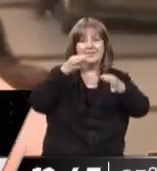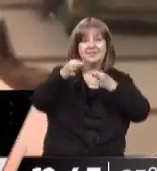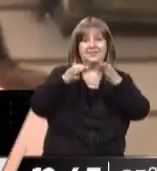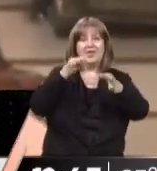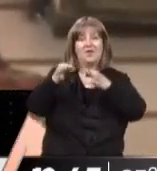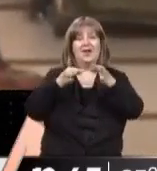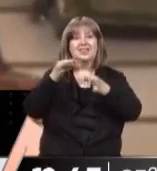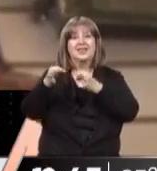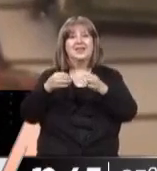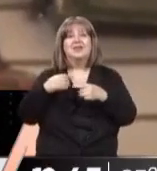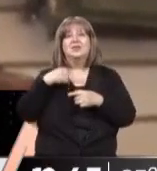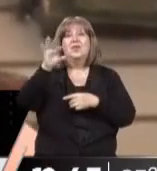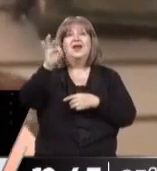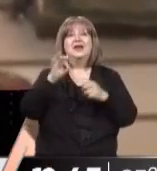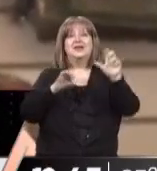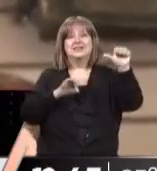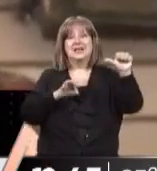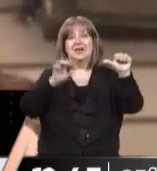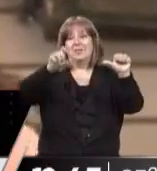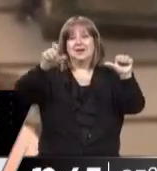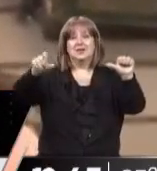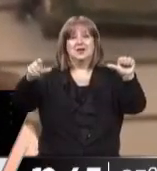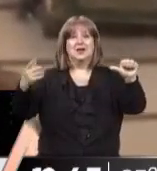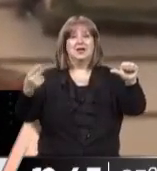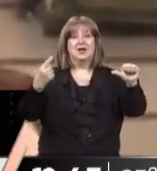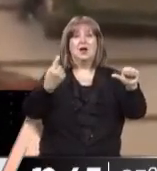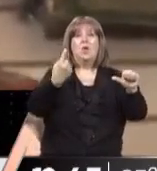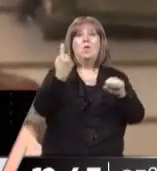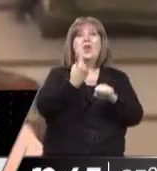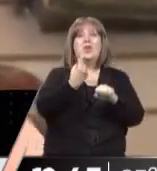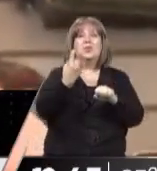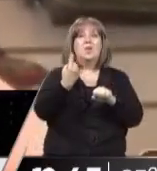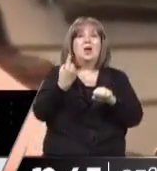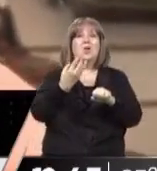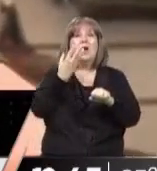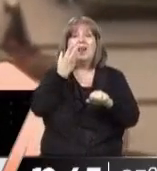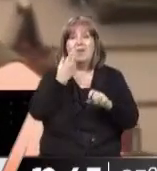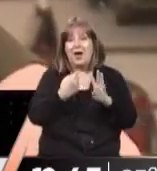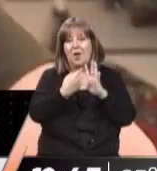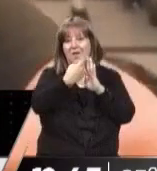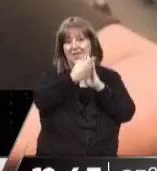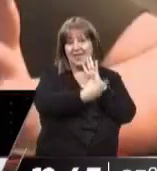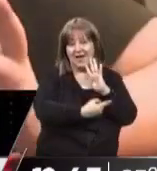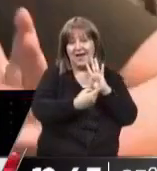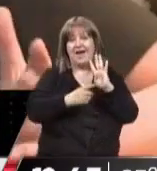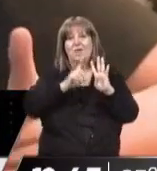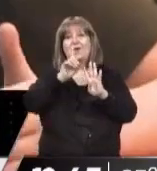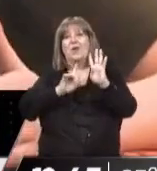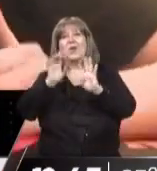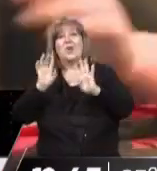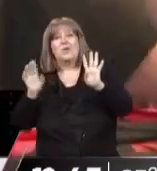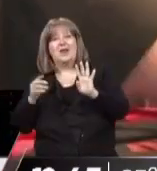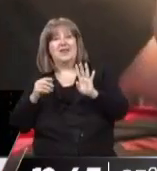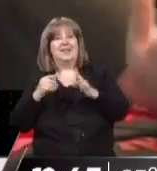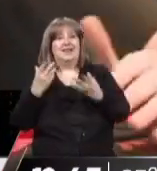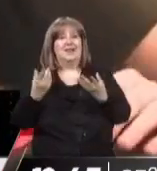fanáticos. Voy a elegir 6 personas al azar. Cada una va a tener que defender durante 1 minuto y medio cuál es el mejor actor de Batman para ya darle un cierre a este tema.